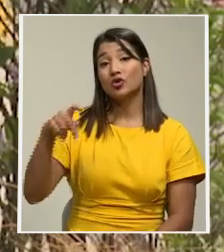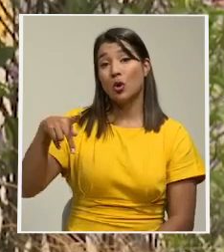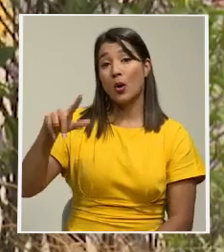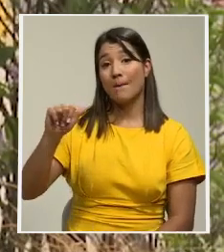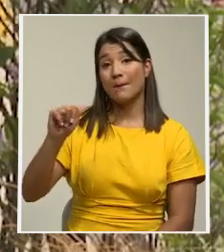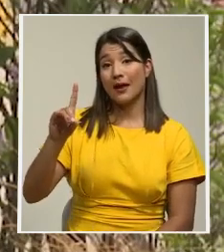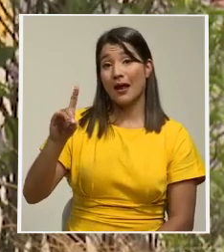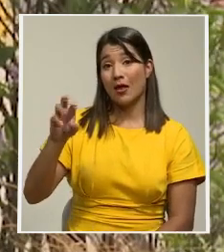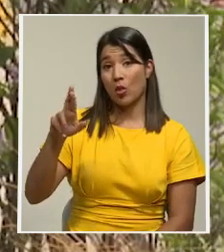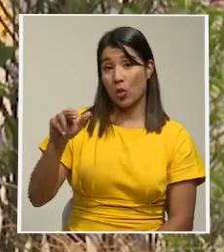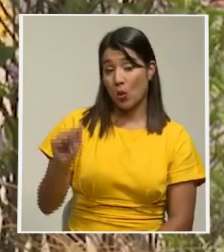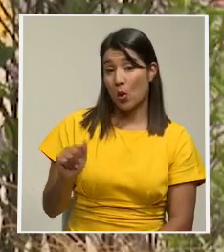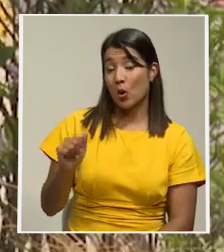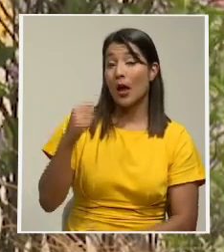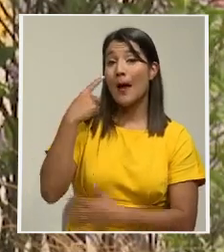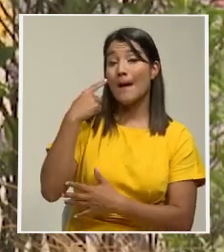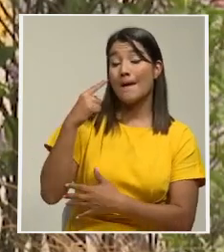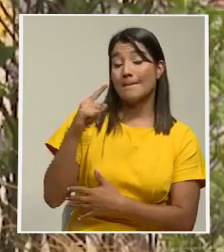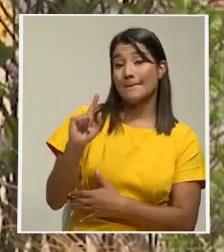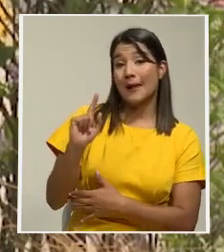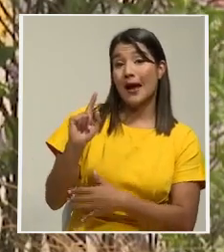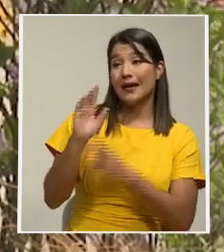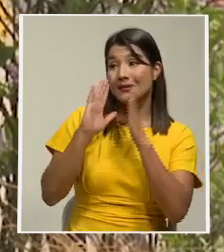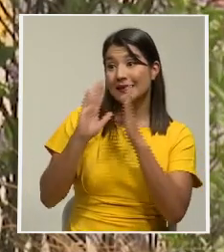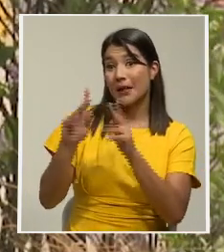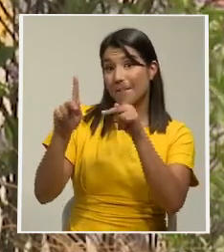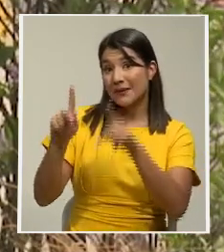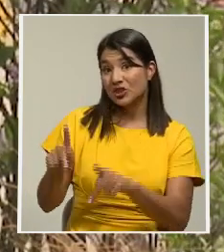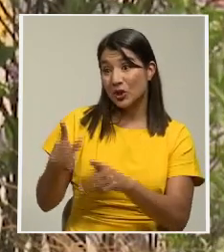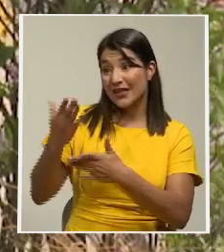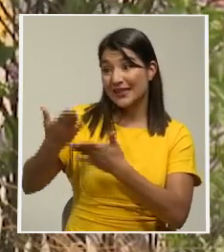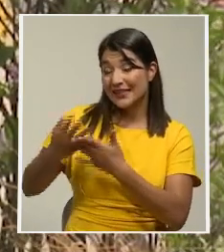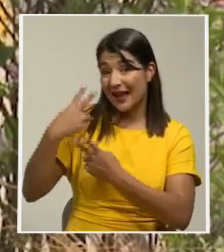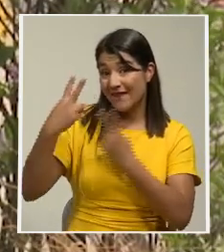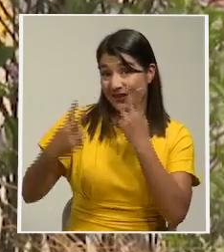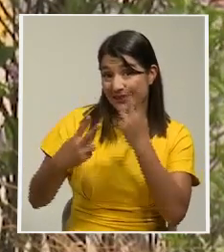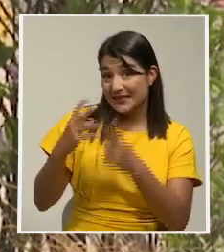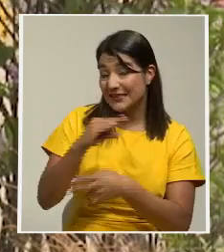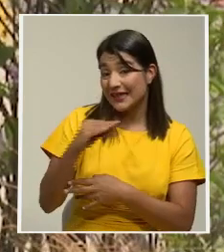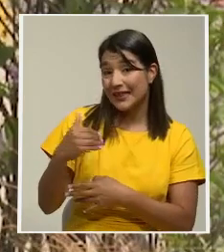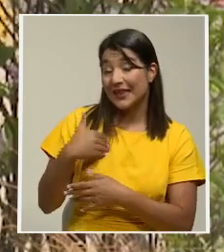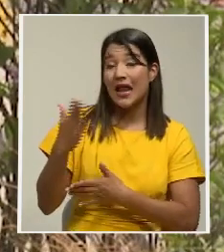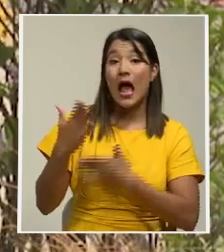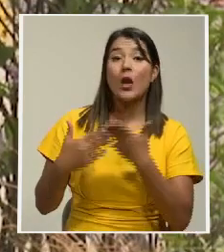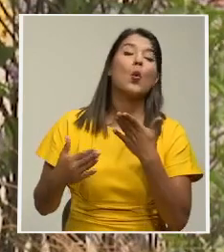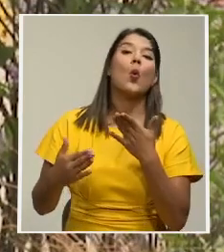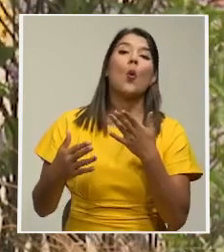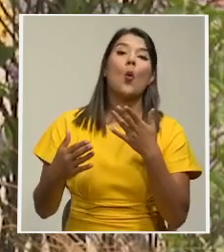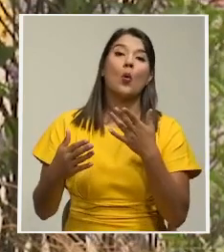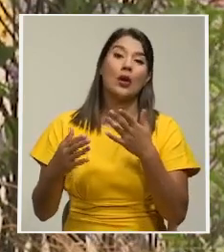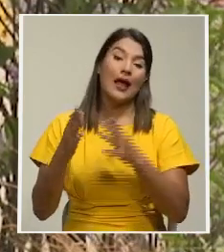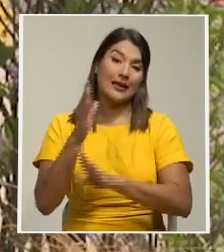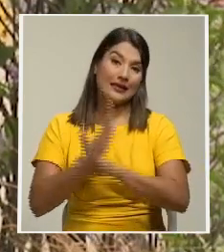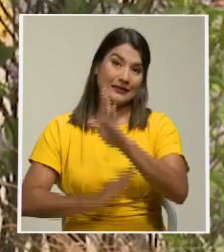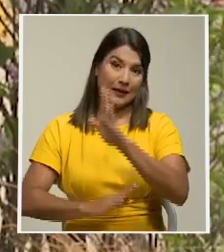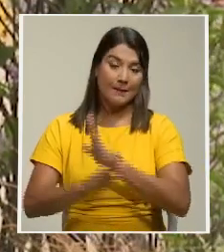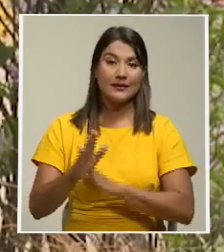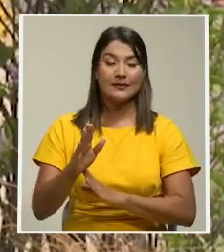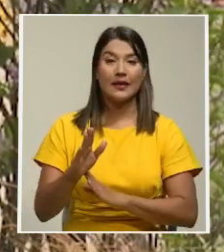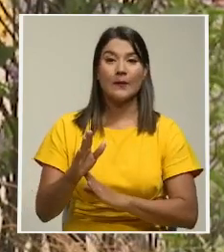las personas con algún grado de dificultad de discapacidad, me disculpan la